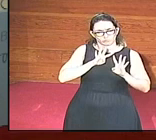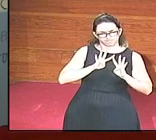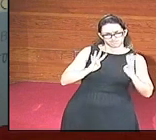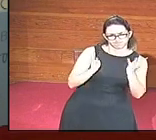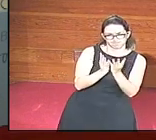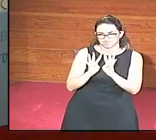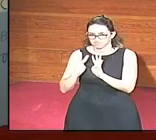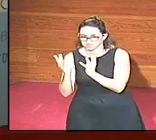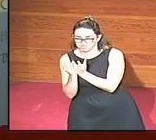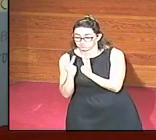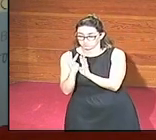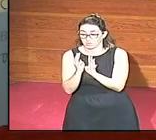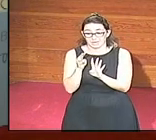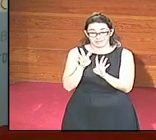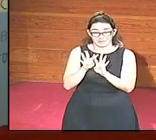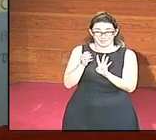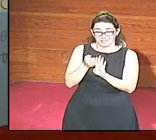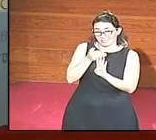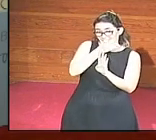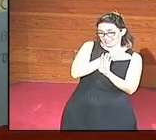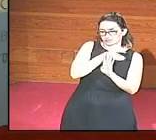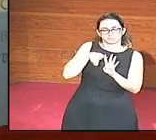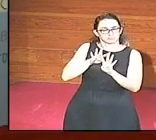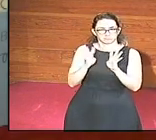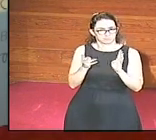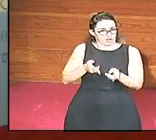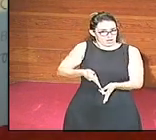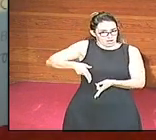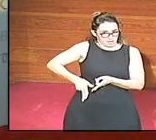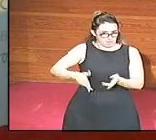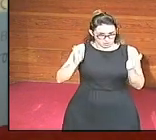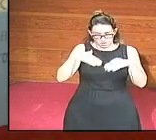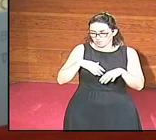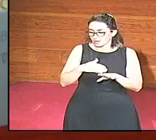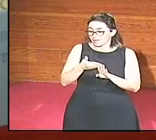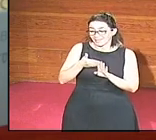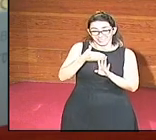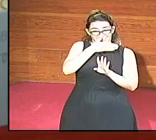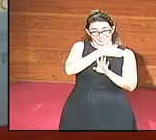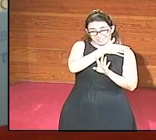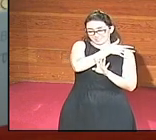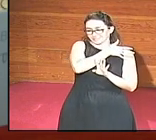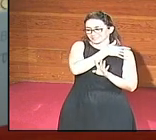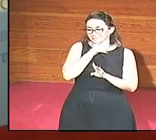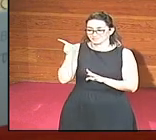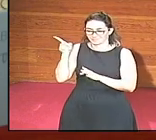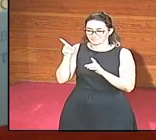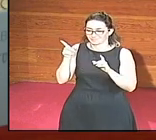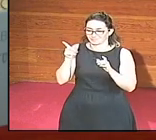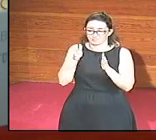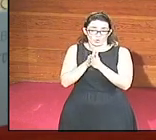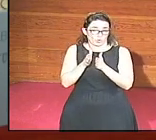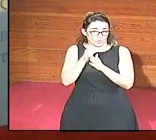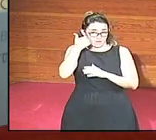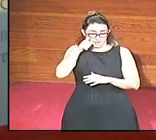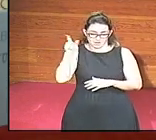Y detrás de ellos, ellos van desarmados, y detrás de ellos hay, esto es Alejandro y un compañero a las puertas